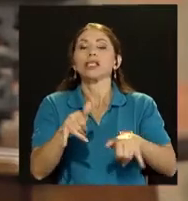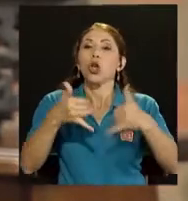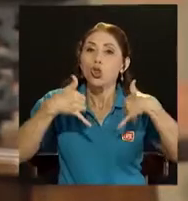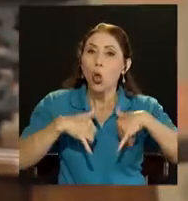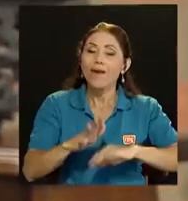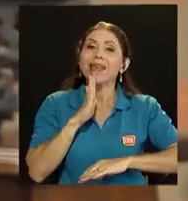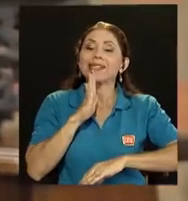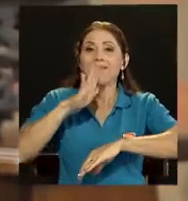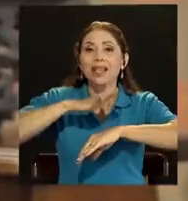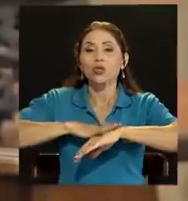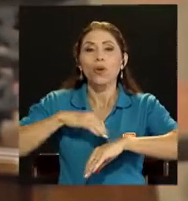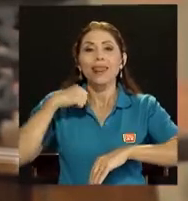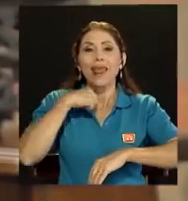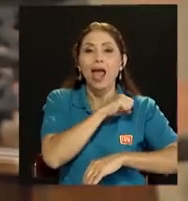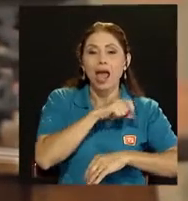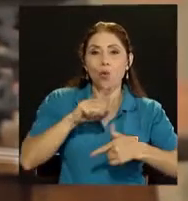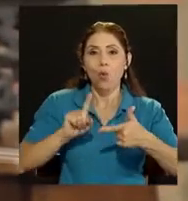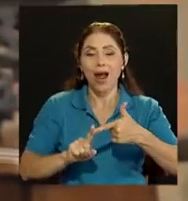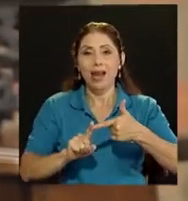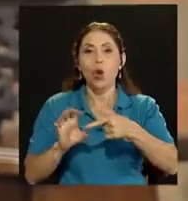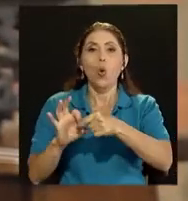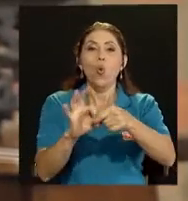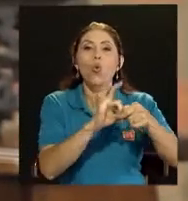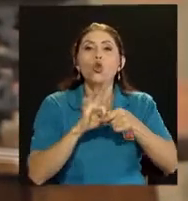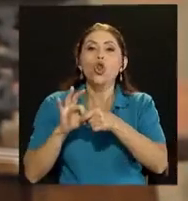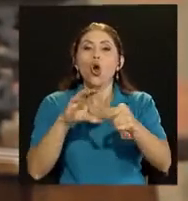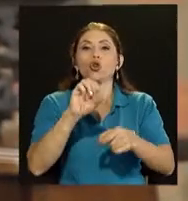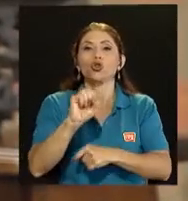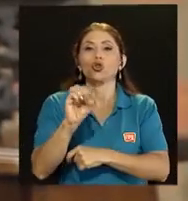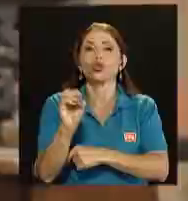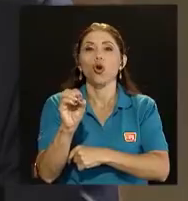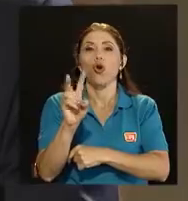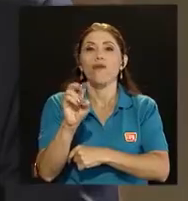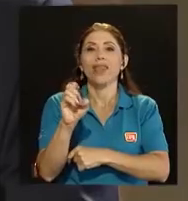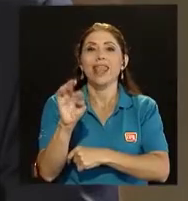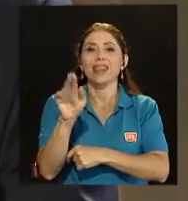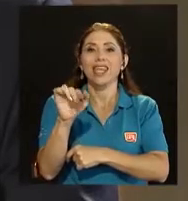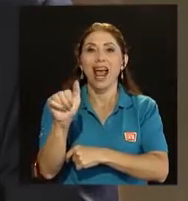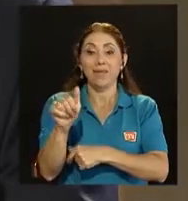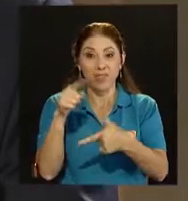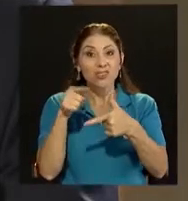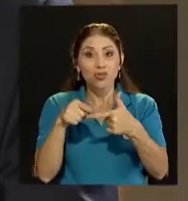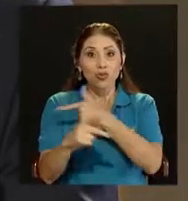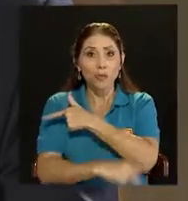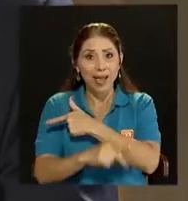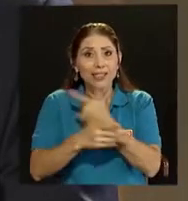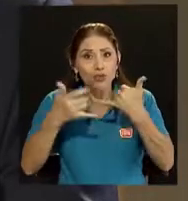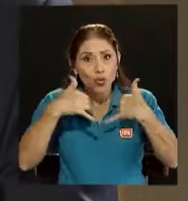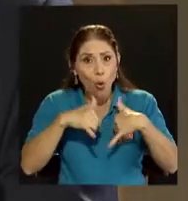Taiwán. Esos dos países están inscritos en la Carta como países miembros de la del Consejo